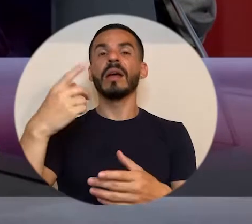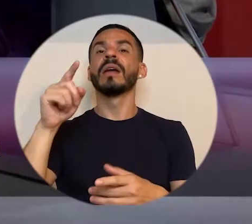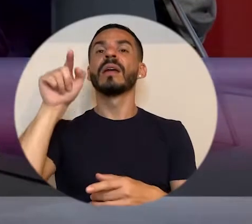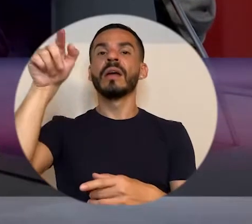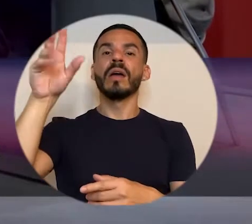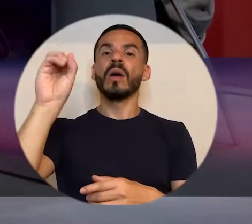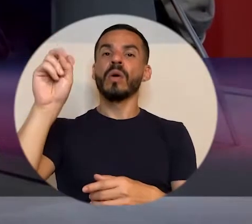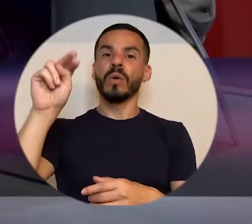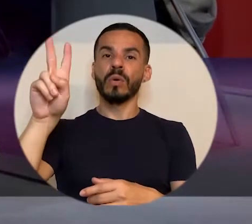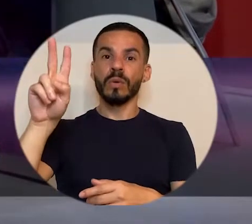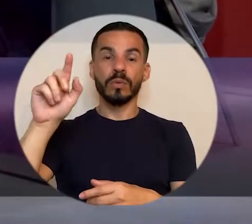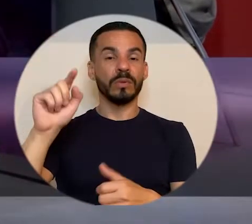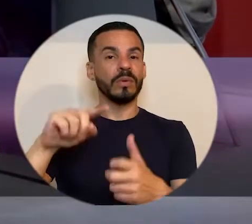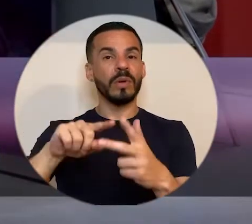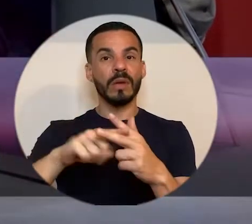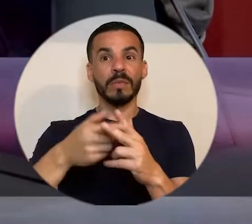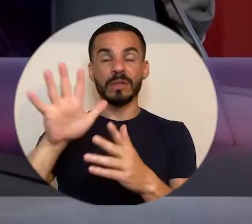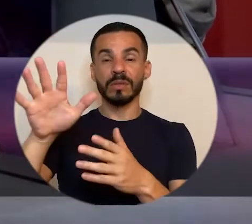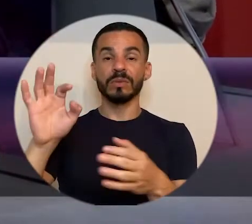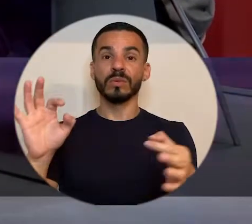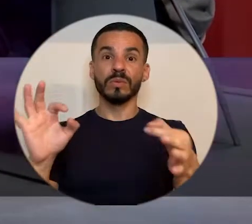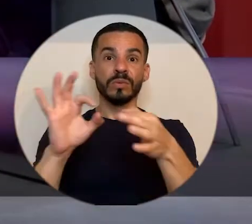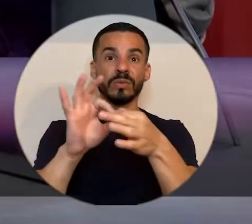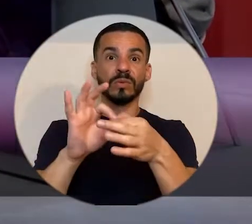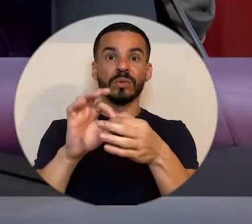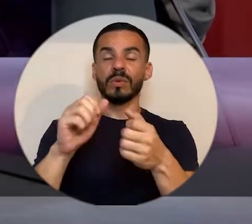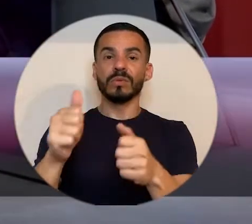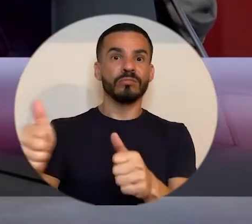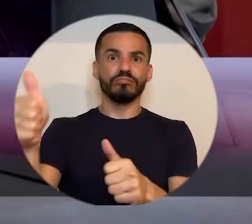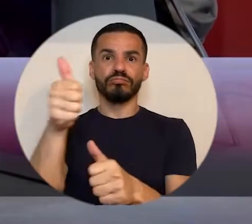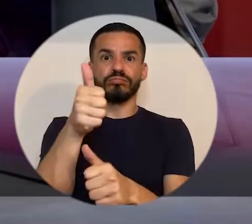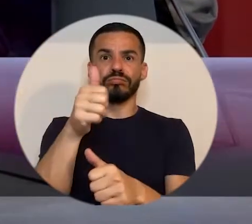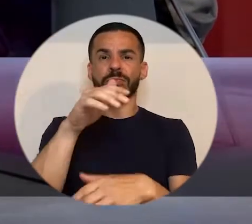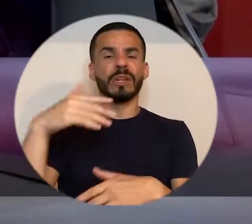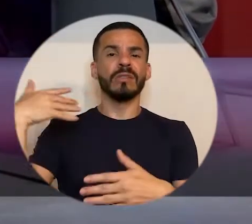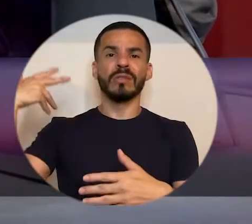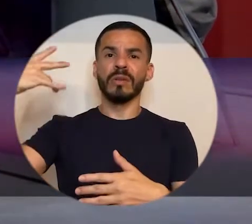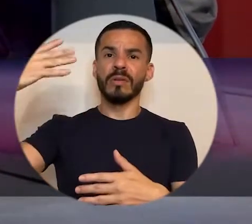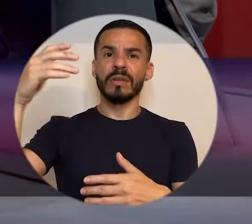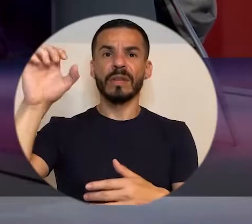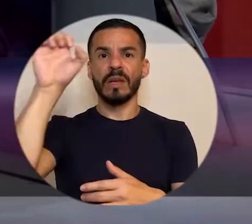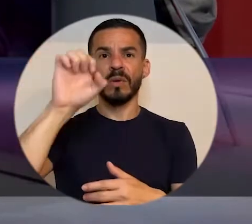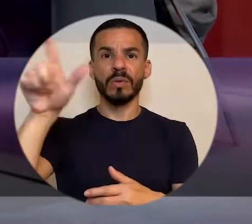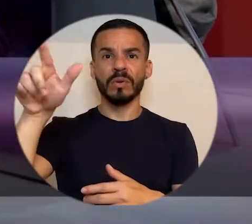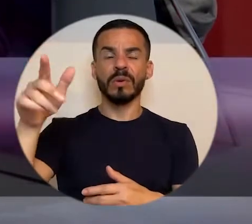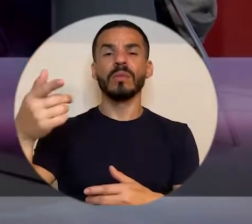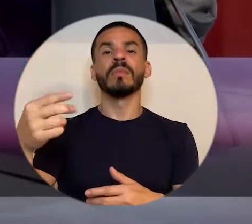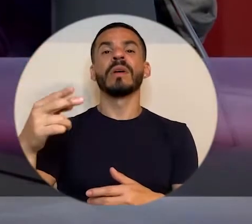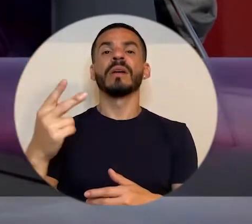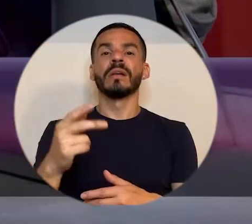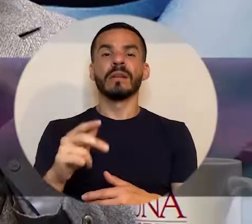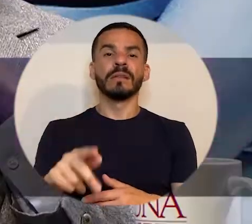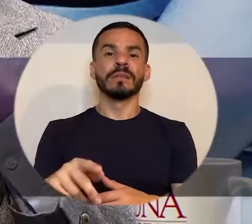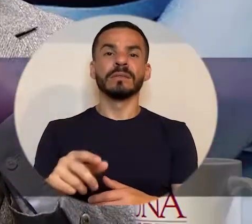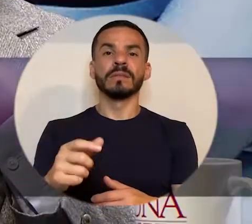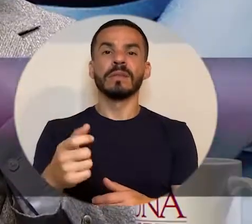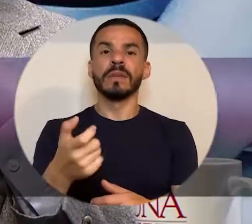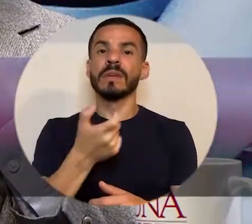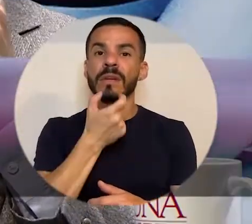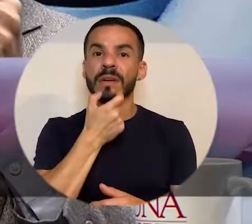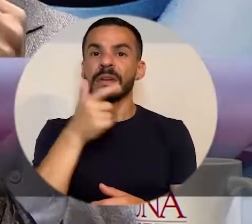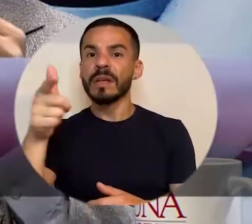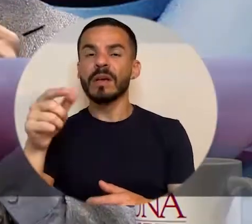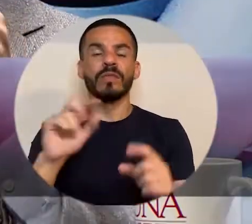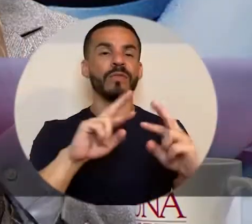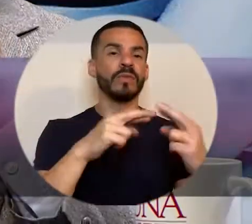de Biden fue a la Unión Europea, empezando por su socio prioritario de toda la vida en Europa, que ha sido la Gran Bretaña.